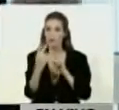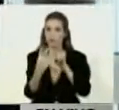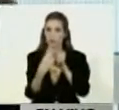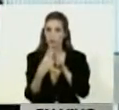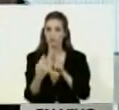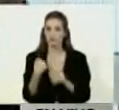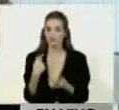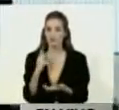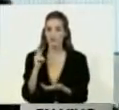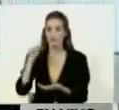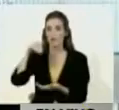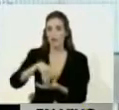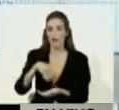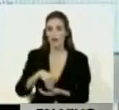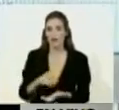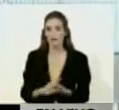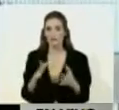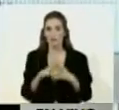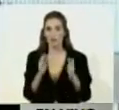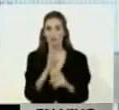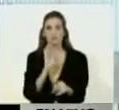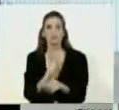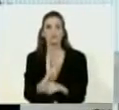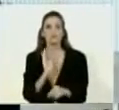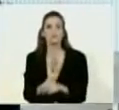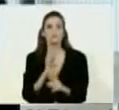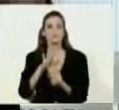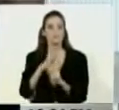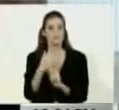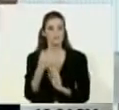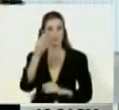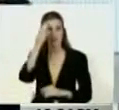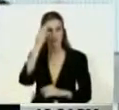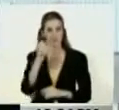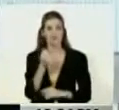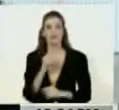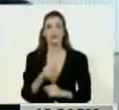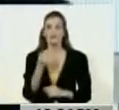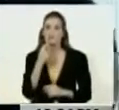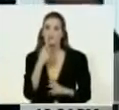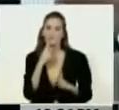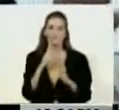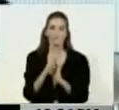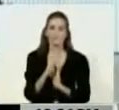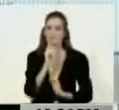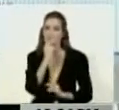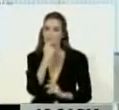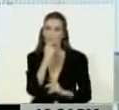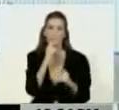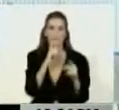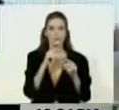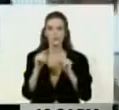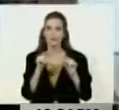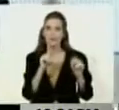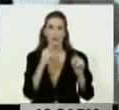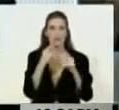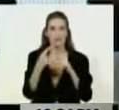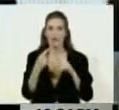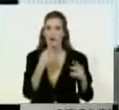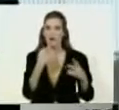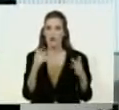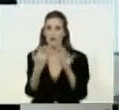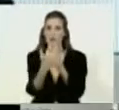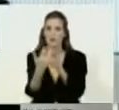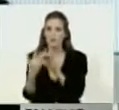Maracay con todos los cuidados del caso, con señas, con contraseñas, etcétera. Me puse